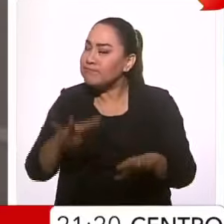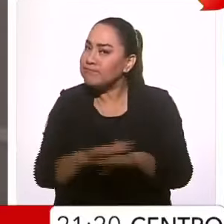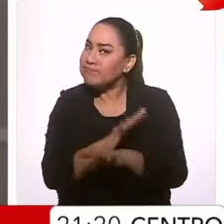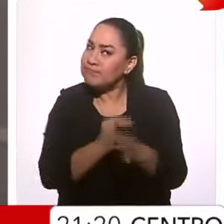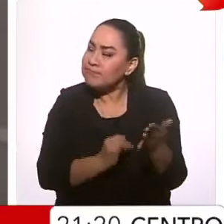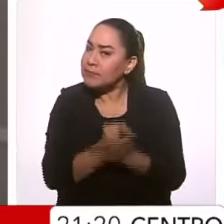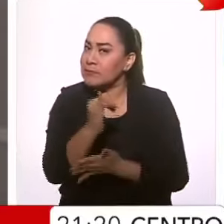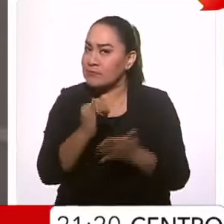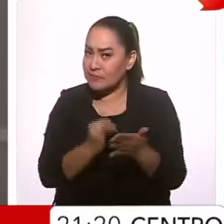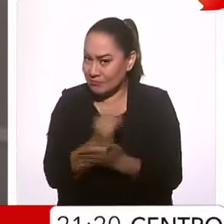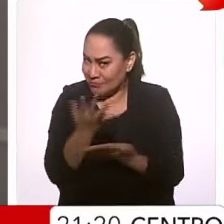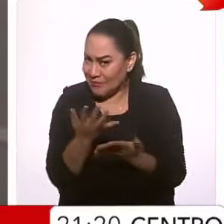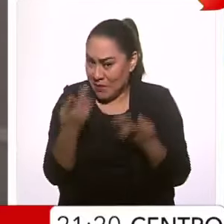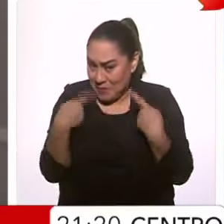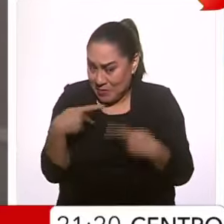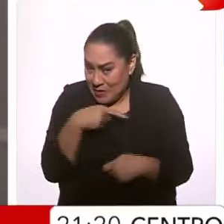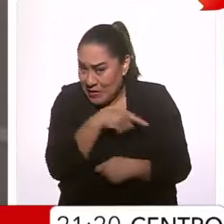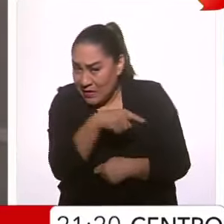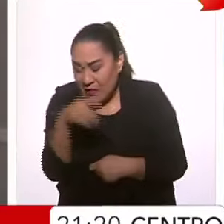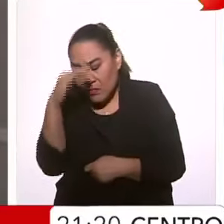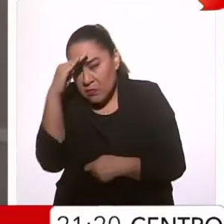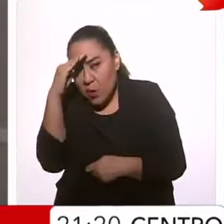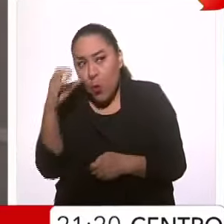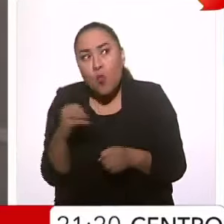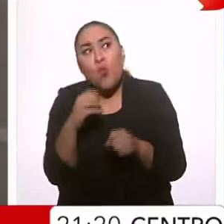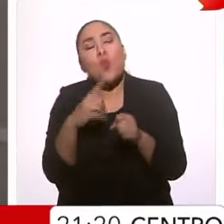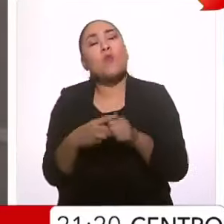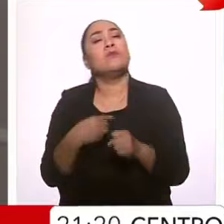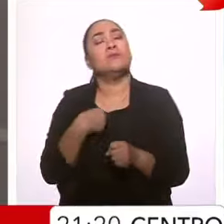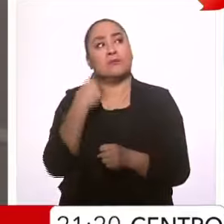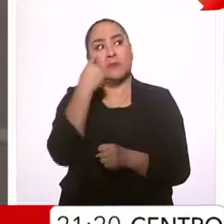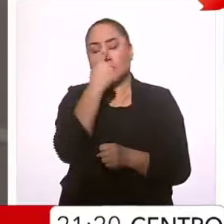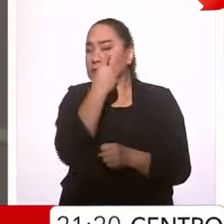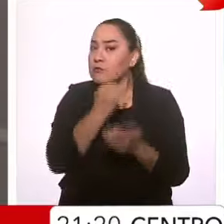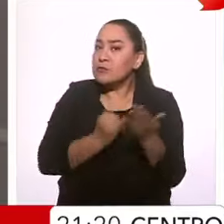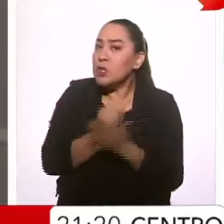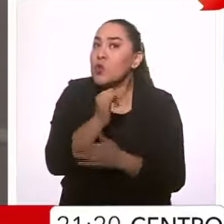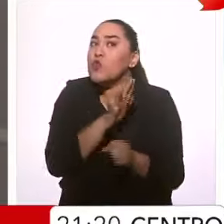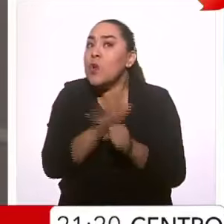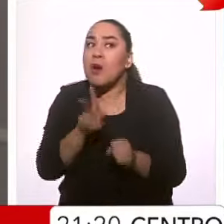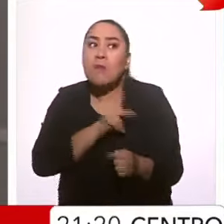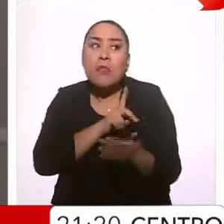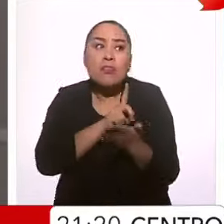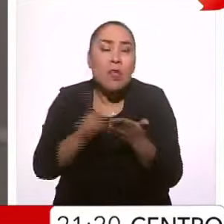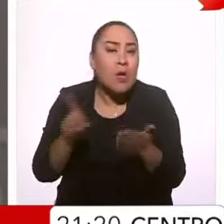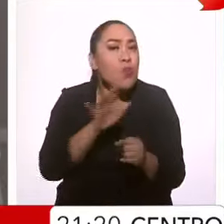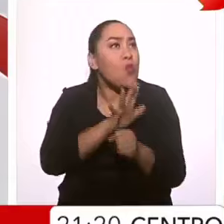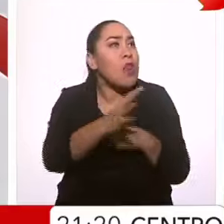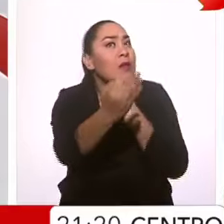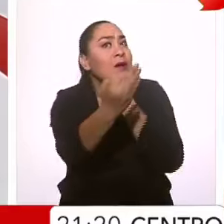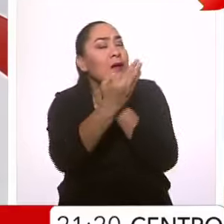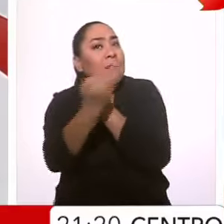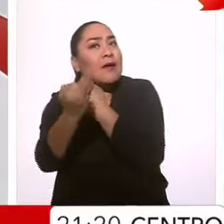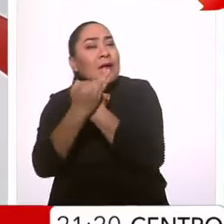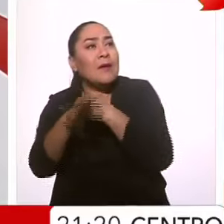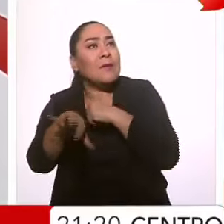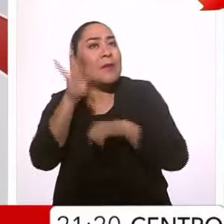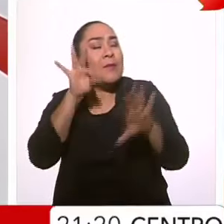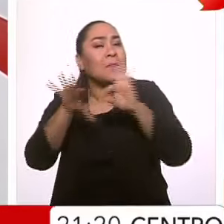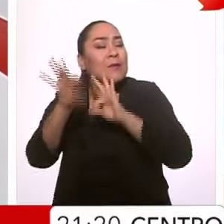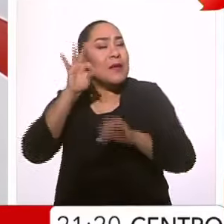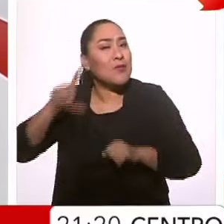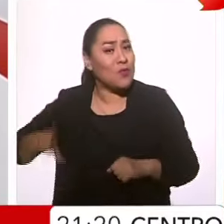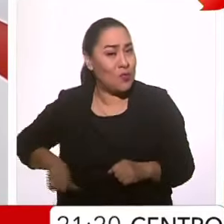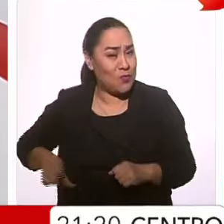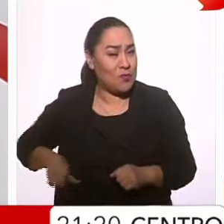la gente que decida como ciudadano sus derechos y quiénes les garantizarán estos derechos. A la gente